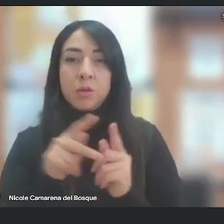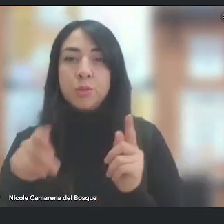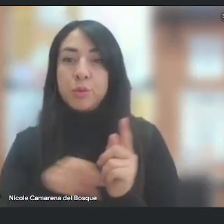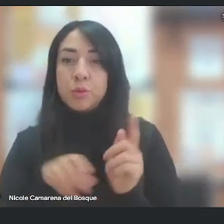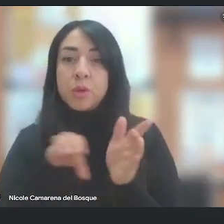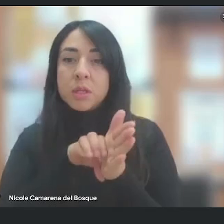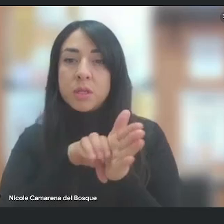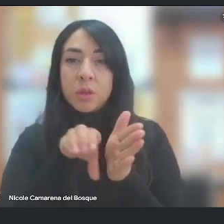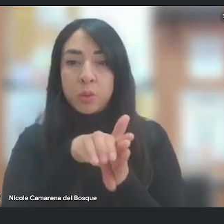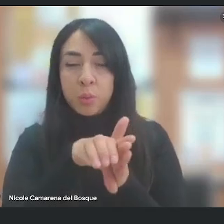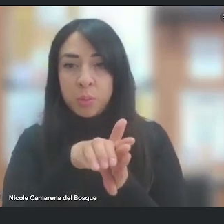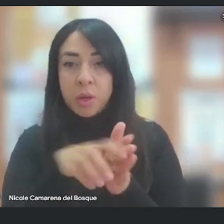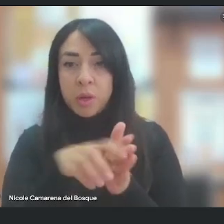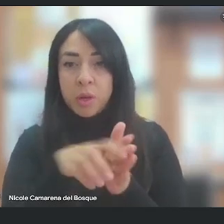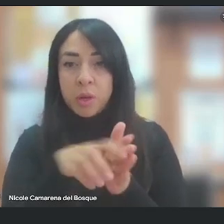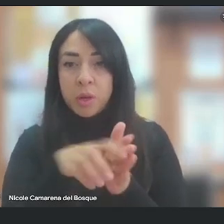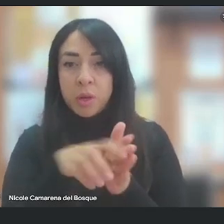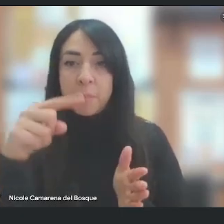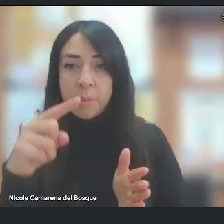es papel higiénico.